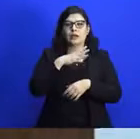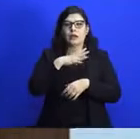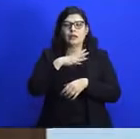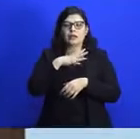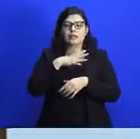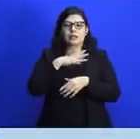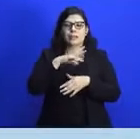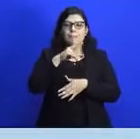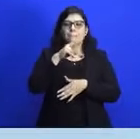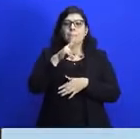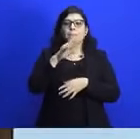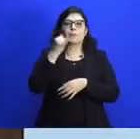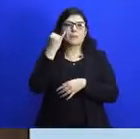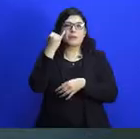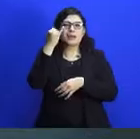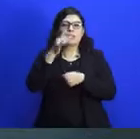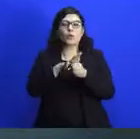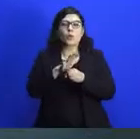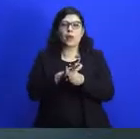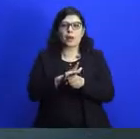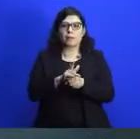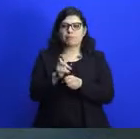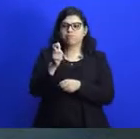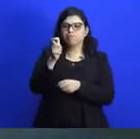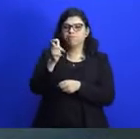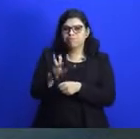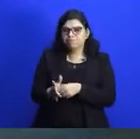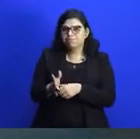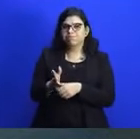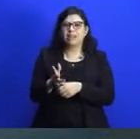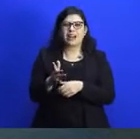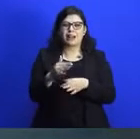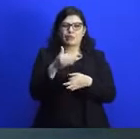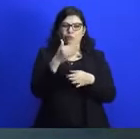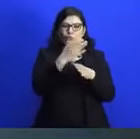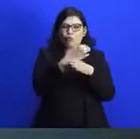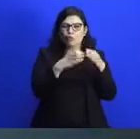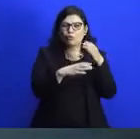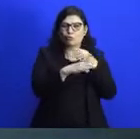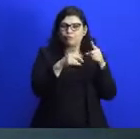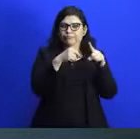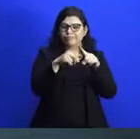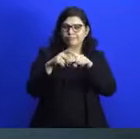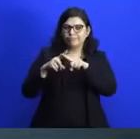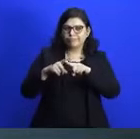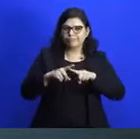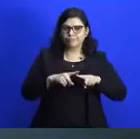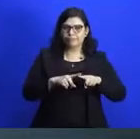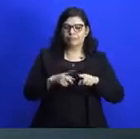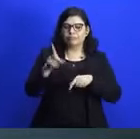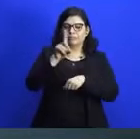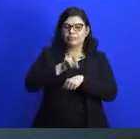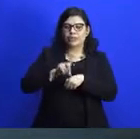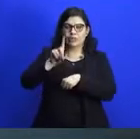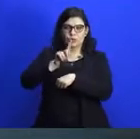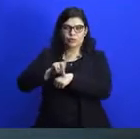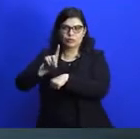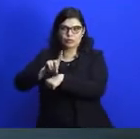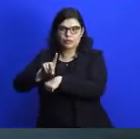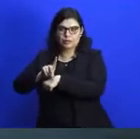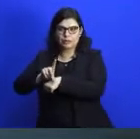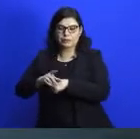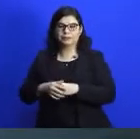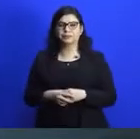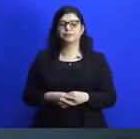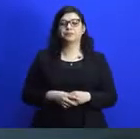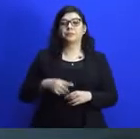de precios bajos todos los días, ayudada por la política de costos bajos todos los días, ayudamos